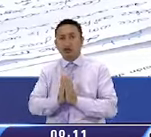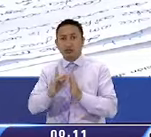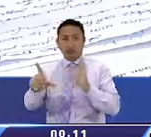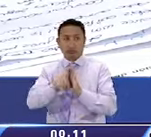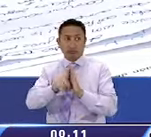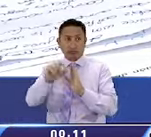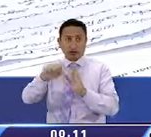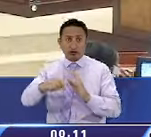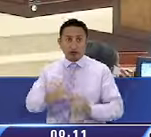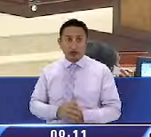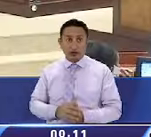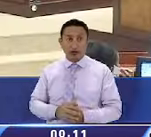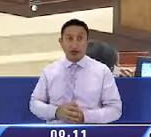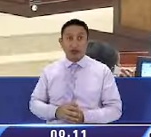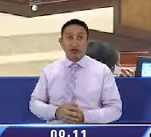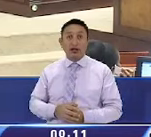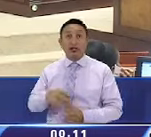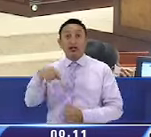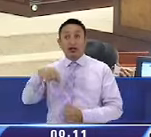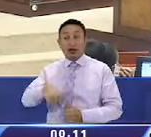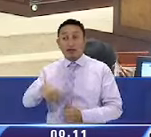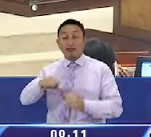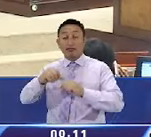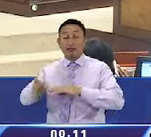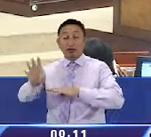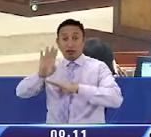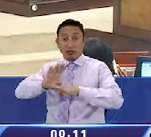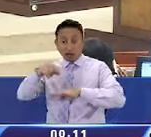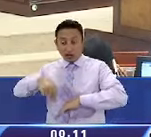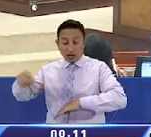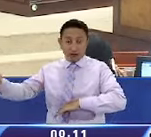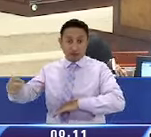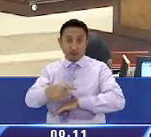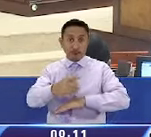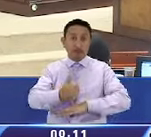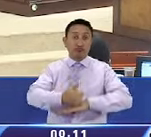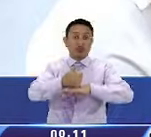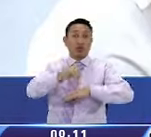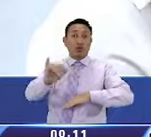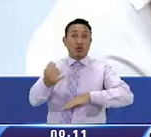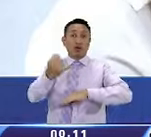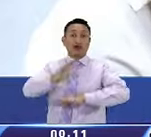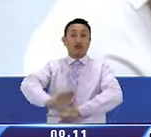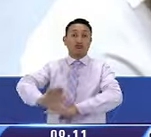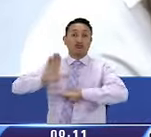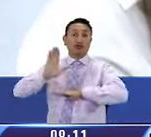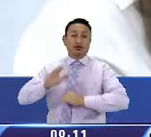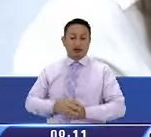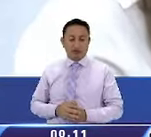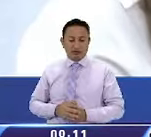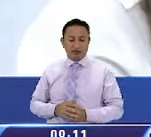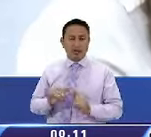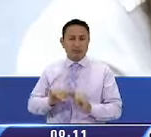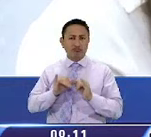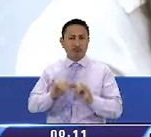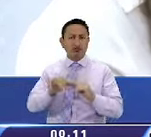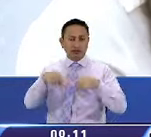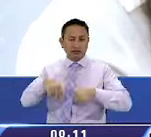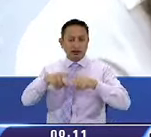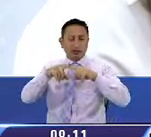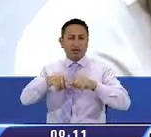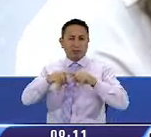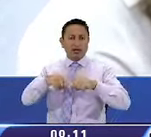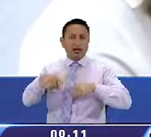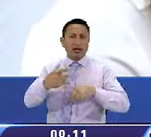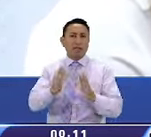y pese a que se ha llamado a la posesión de la funcionaria por parte de la Asamblea Nacional para este jueves, su permanencia en el cargo dependerá de la suerte del